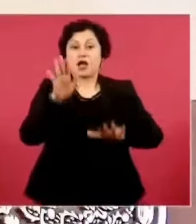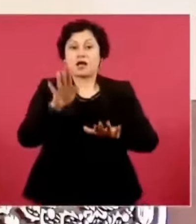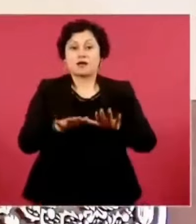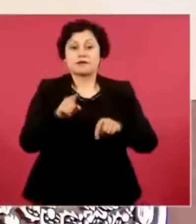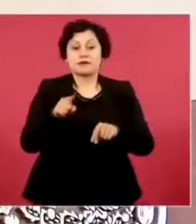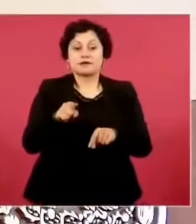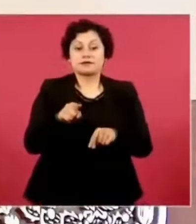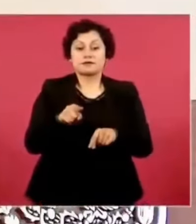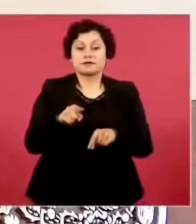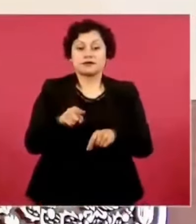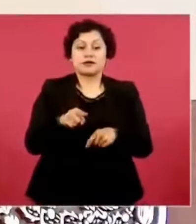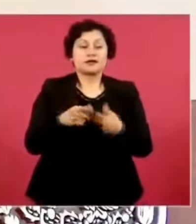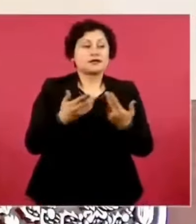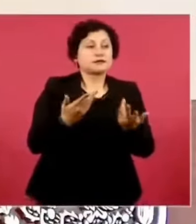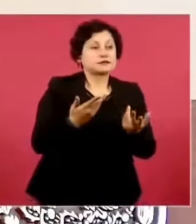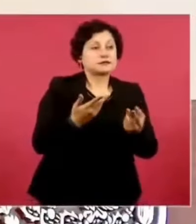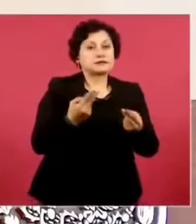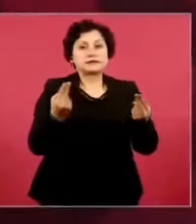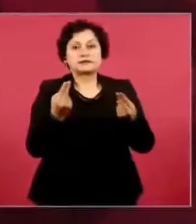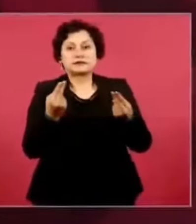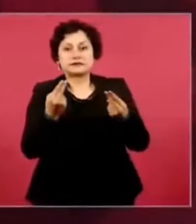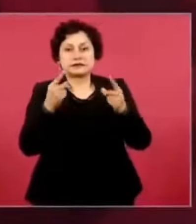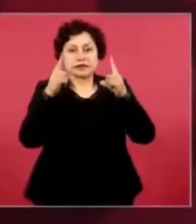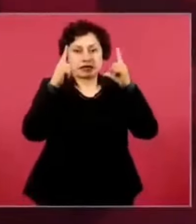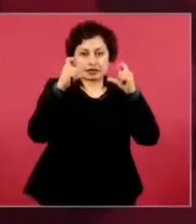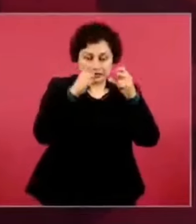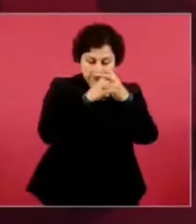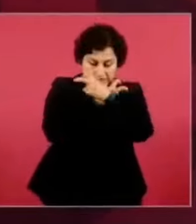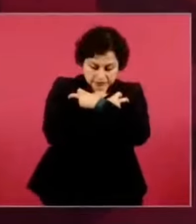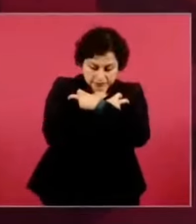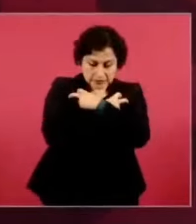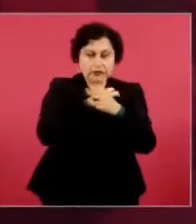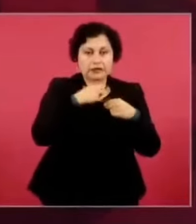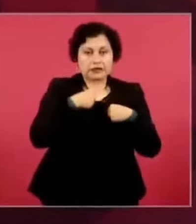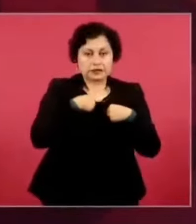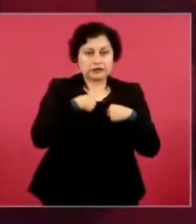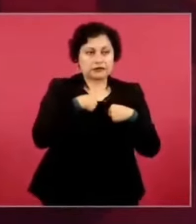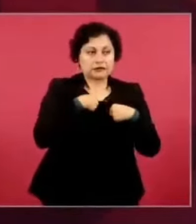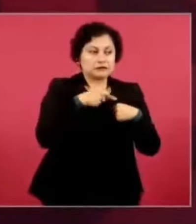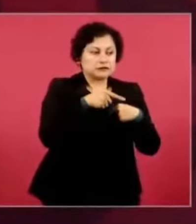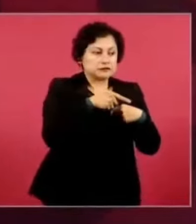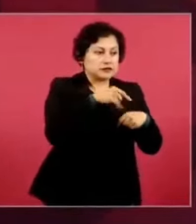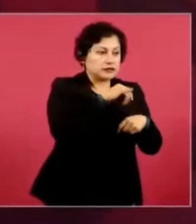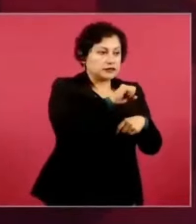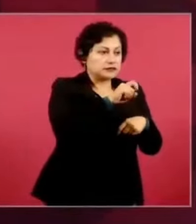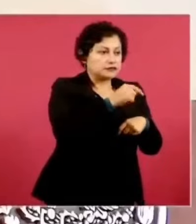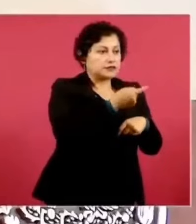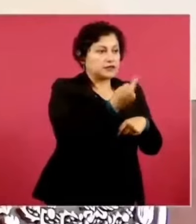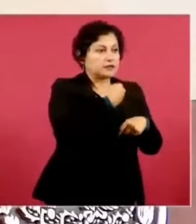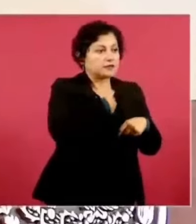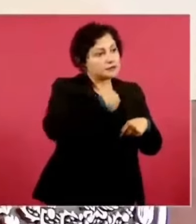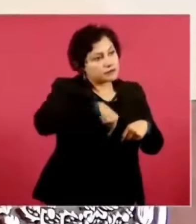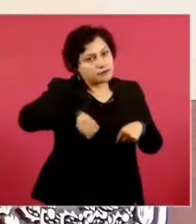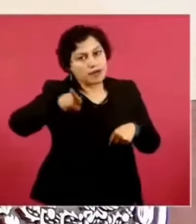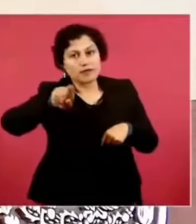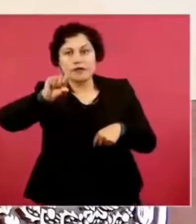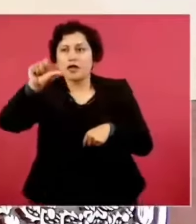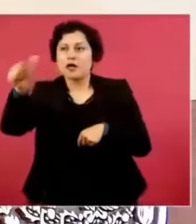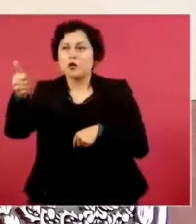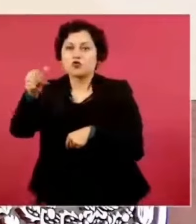placa y esa placa la tiene el servicio un privado, no la da el Issste.